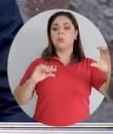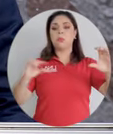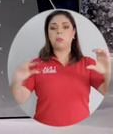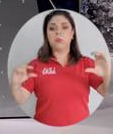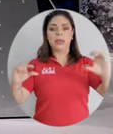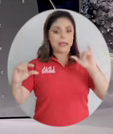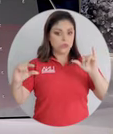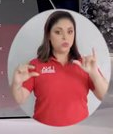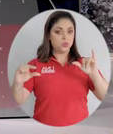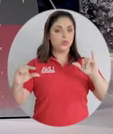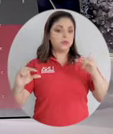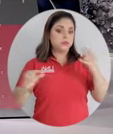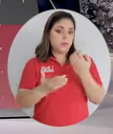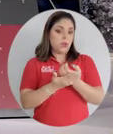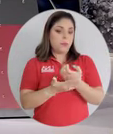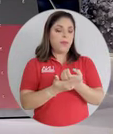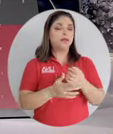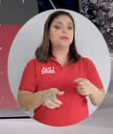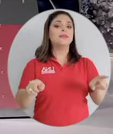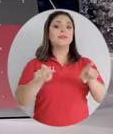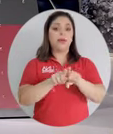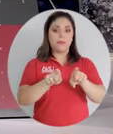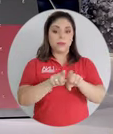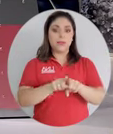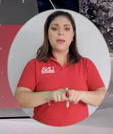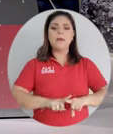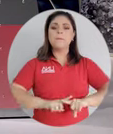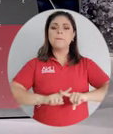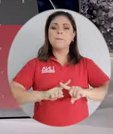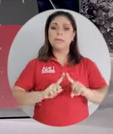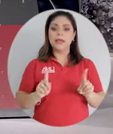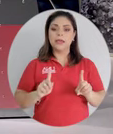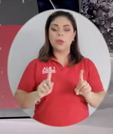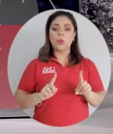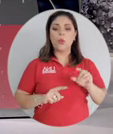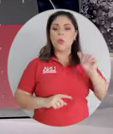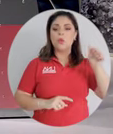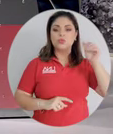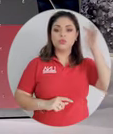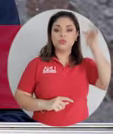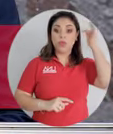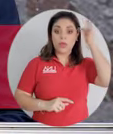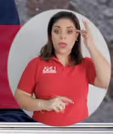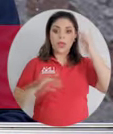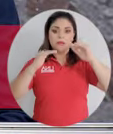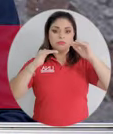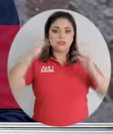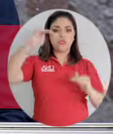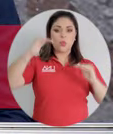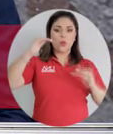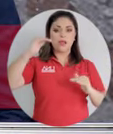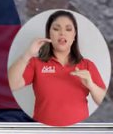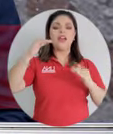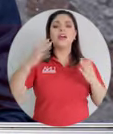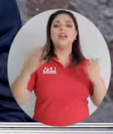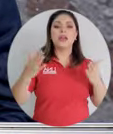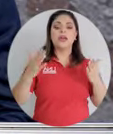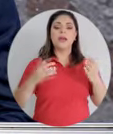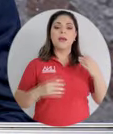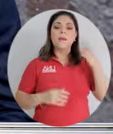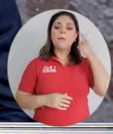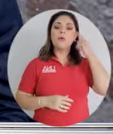No solo es la desigualdad vertical, que se llama en términos ya más teóricos, ¿verdad? Que es la desigualdad que se mide